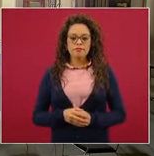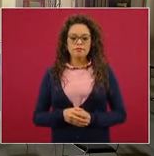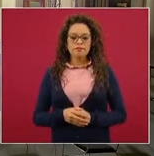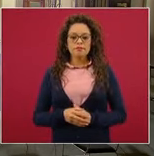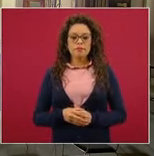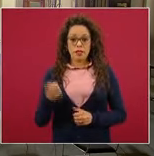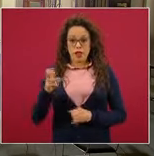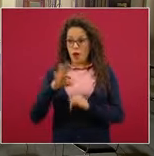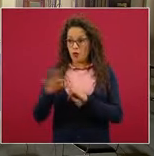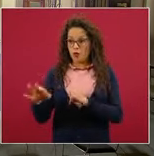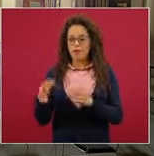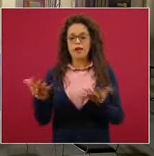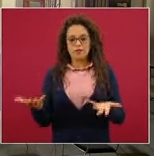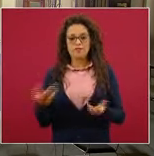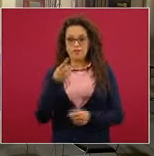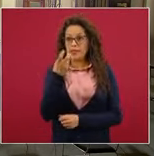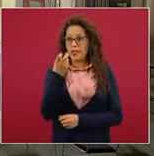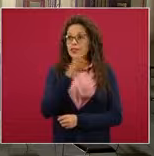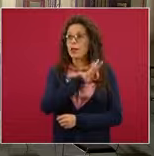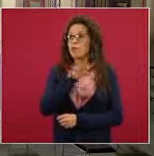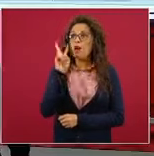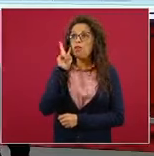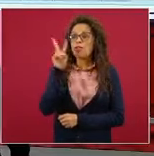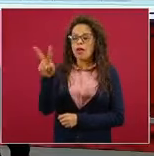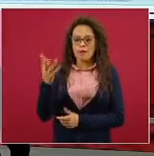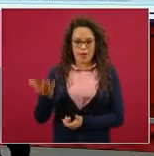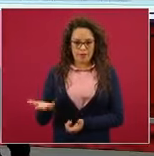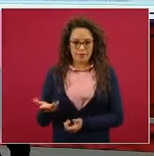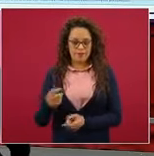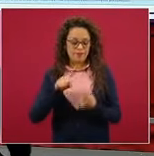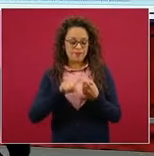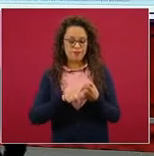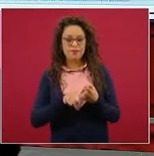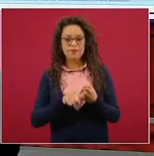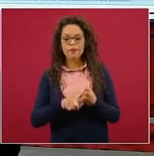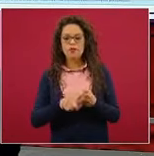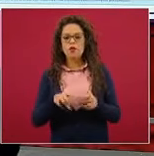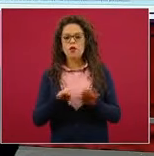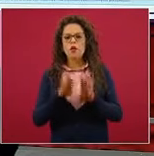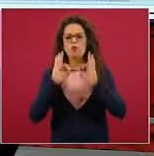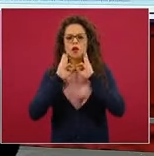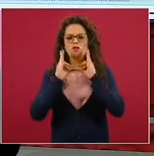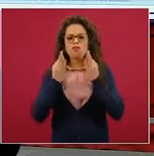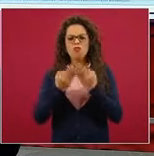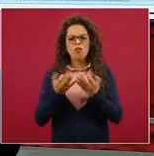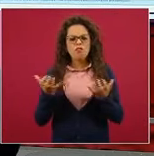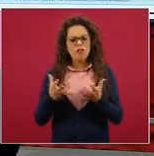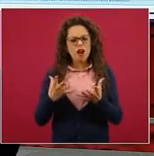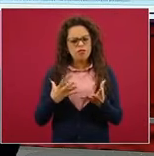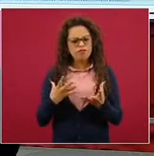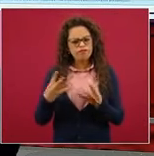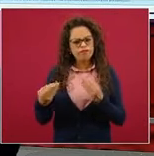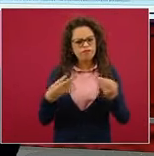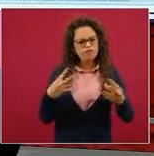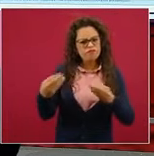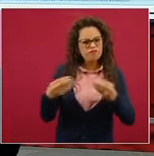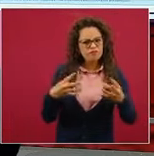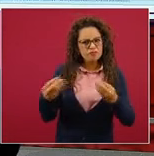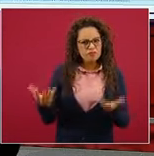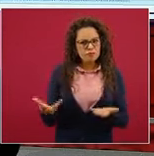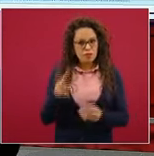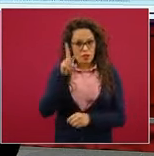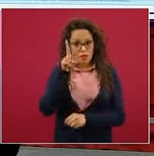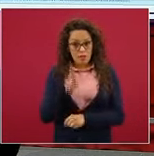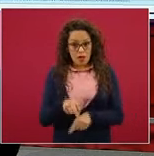Bien, entonces, bueno, aquí nosotros podemos ver, uno, cómo las epidemias se comportan lógicamente de manera asincrónicas, es